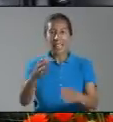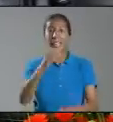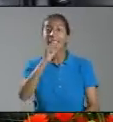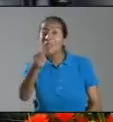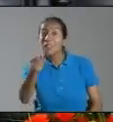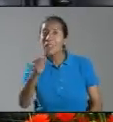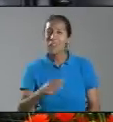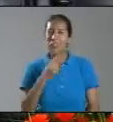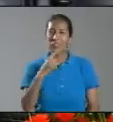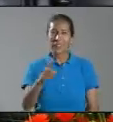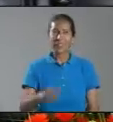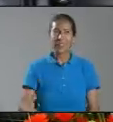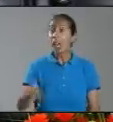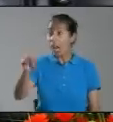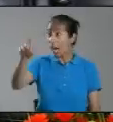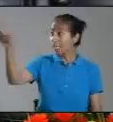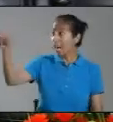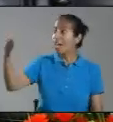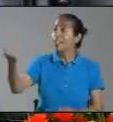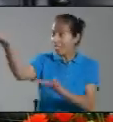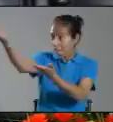Por allá, mira.